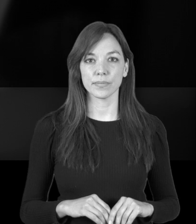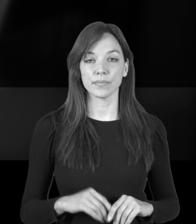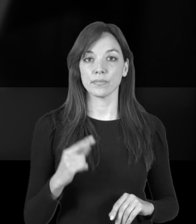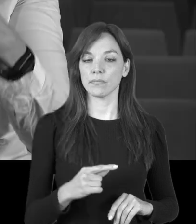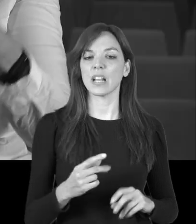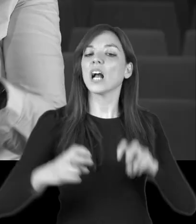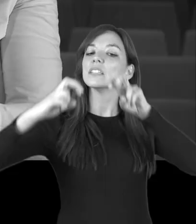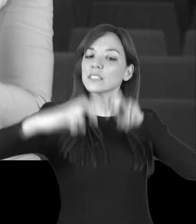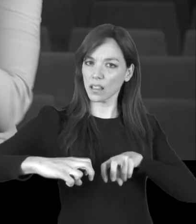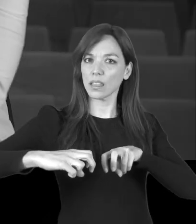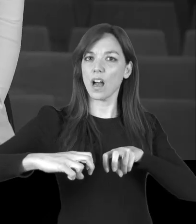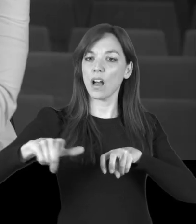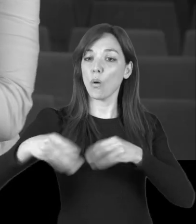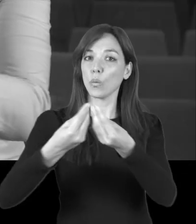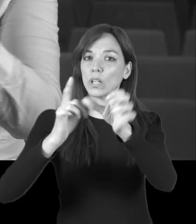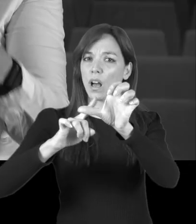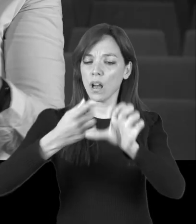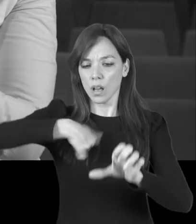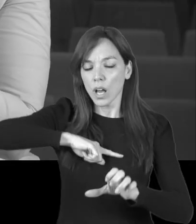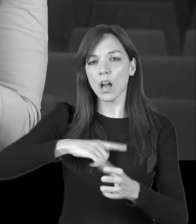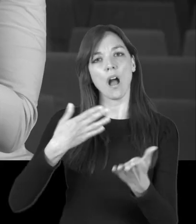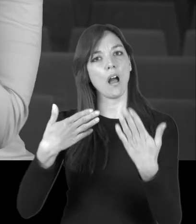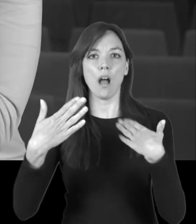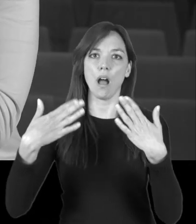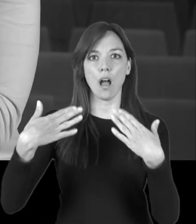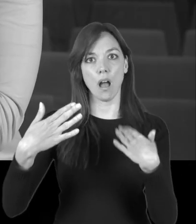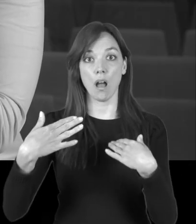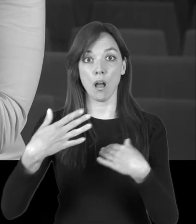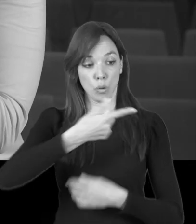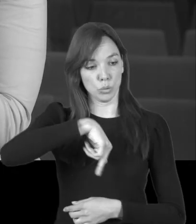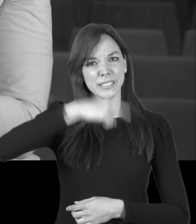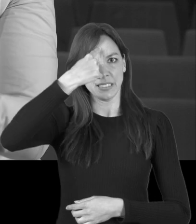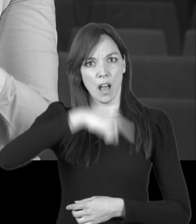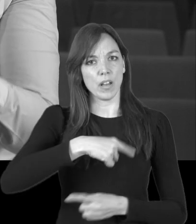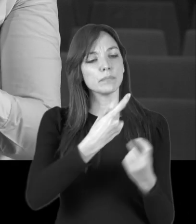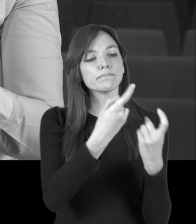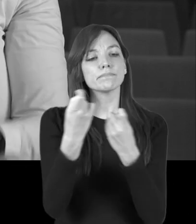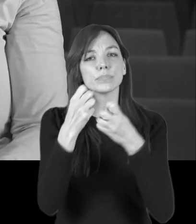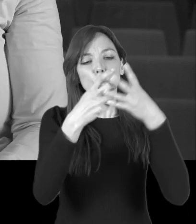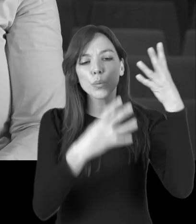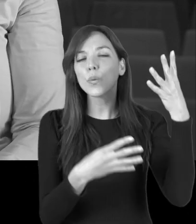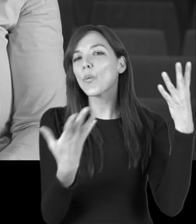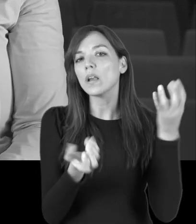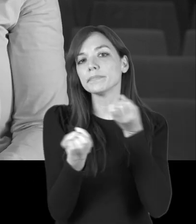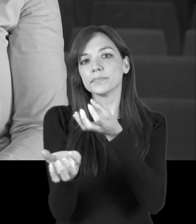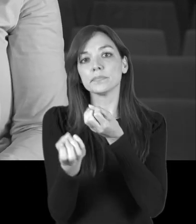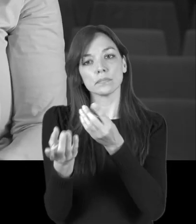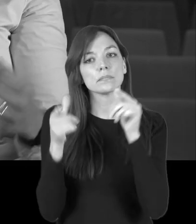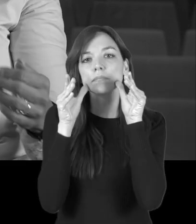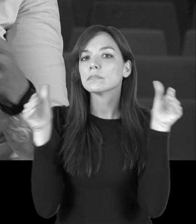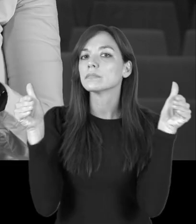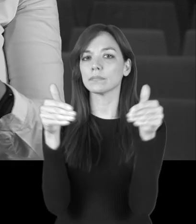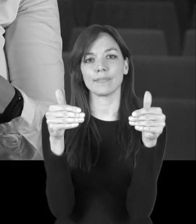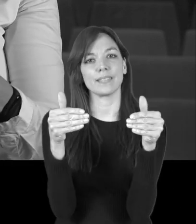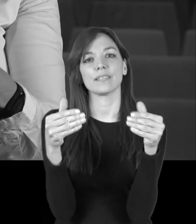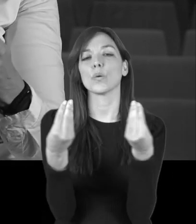Sentar en una mesa con la administración, que son los que tienen los recursos, nosotros sabemos qué es lo que necesita ese colectivo y trabajar sobre eso.